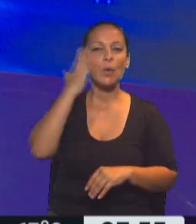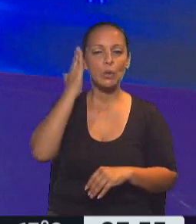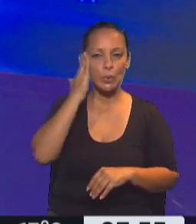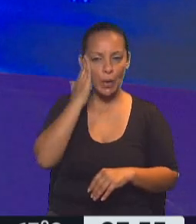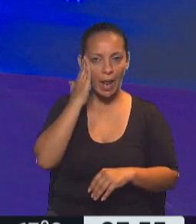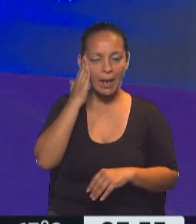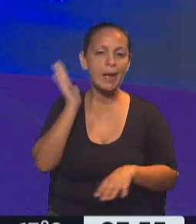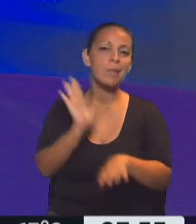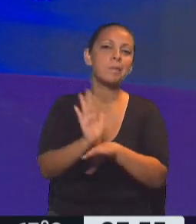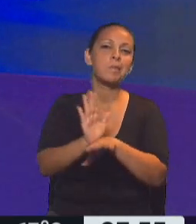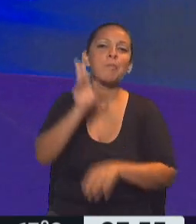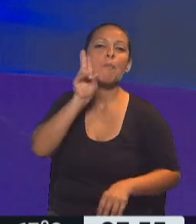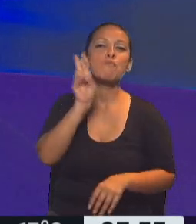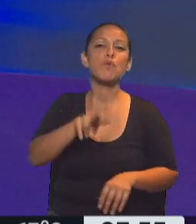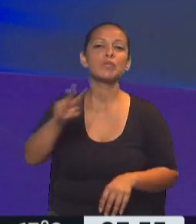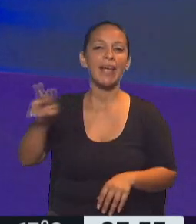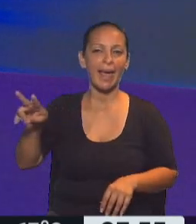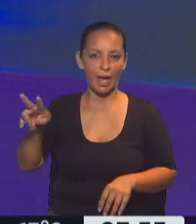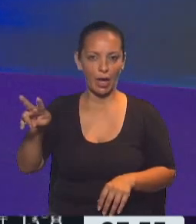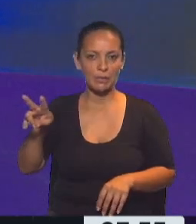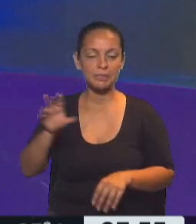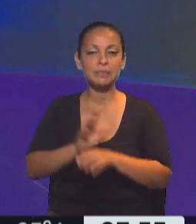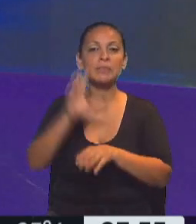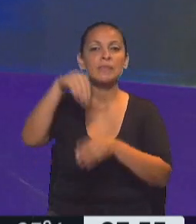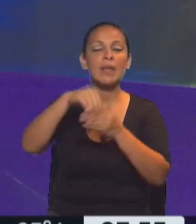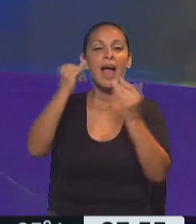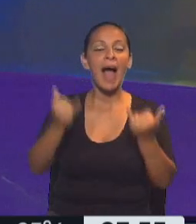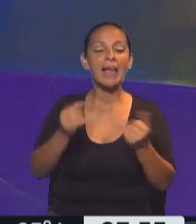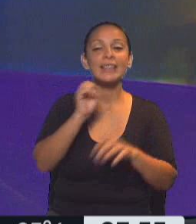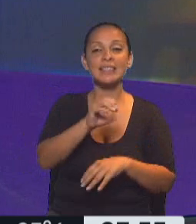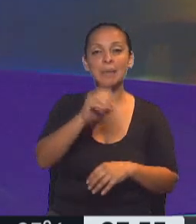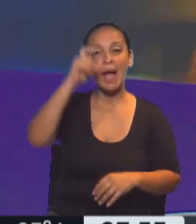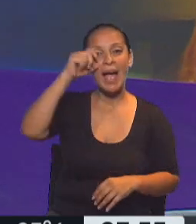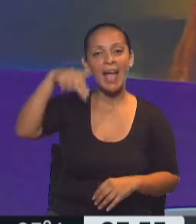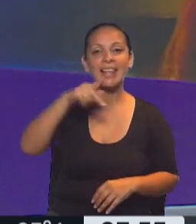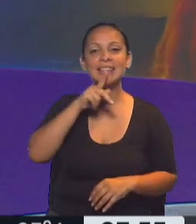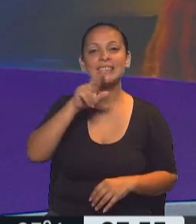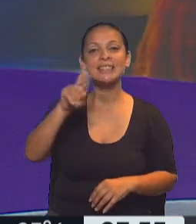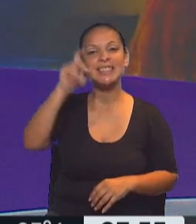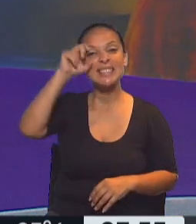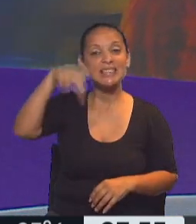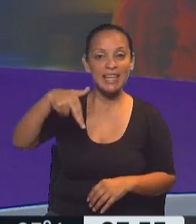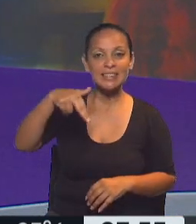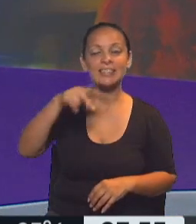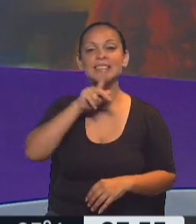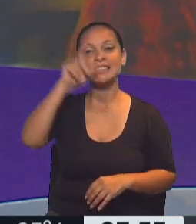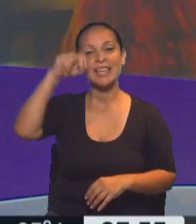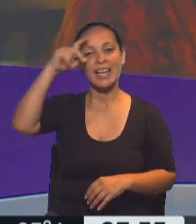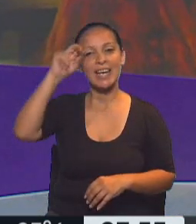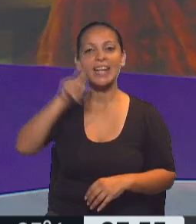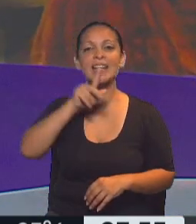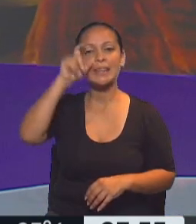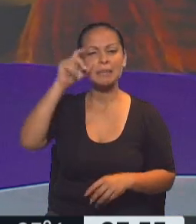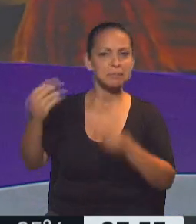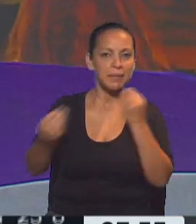un museo itinerante. Tiene un ciclo que se llama Entretenerte y que te permite visitar los 9